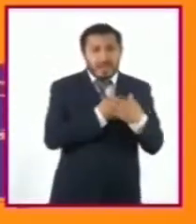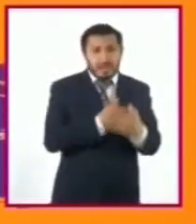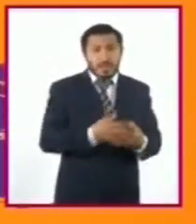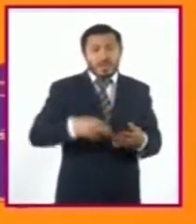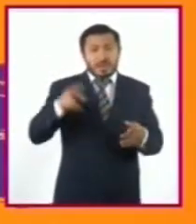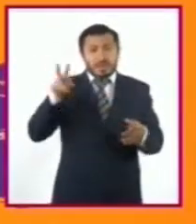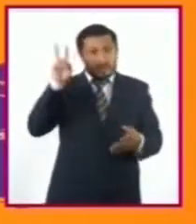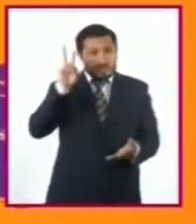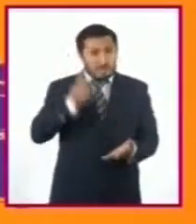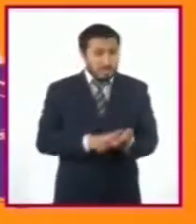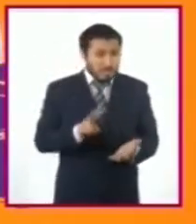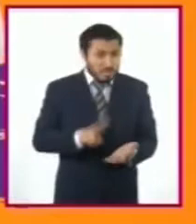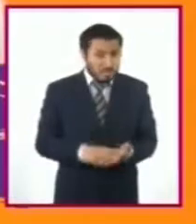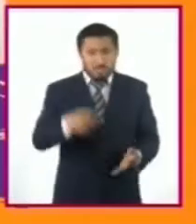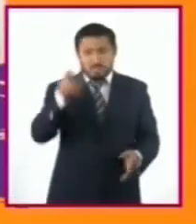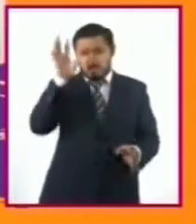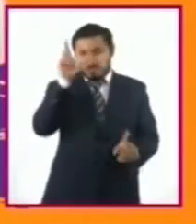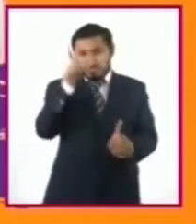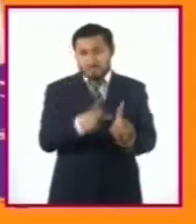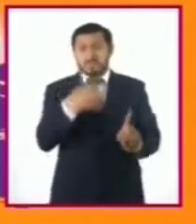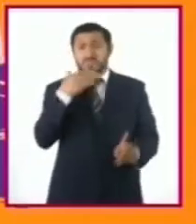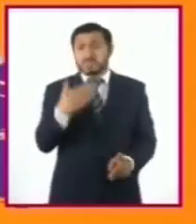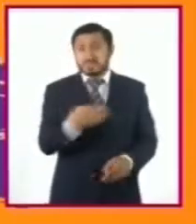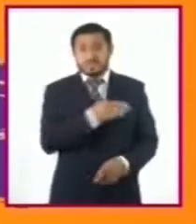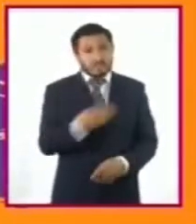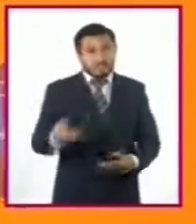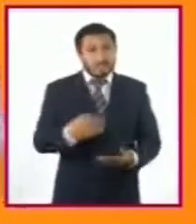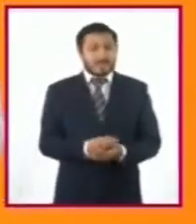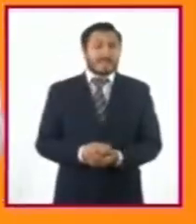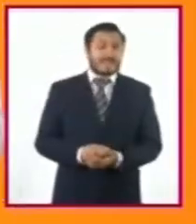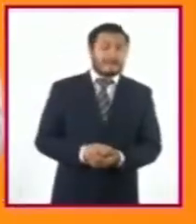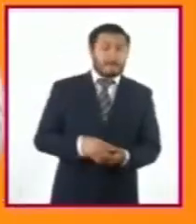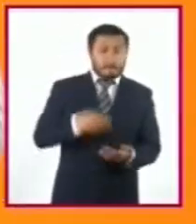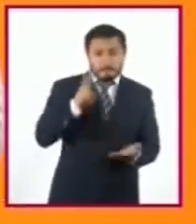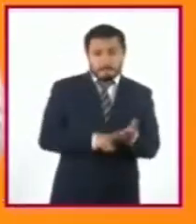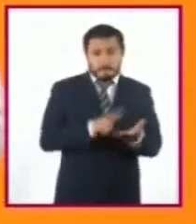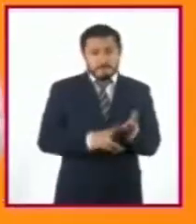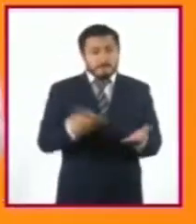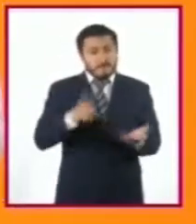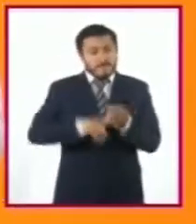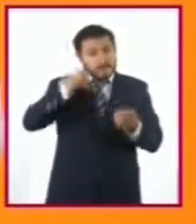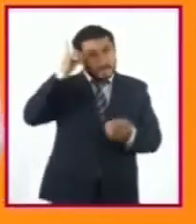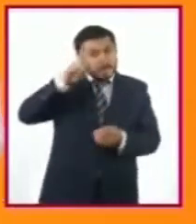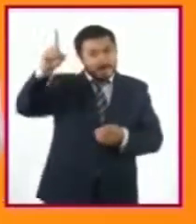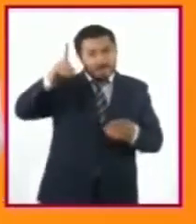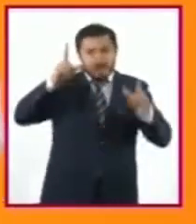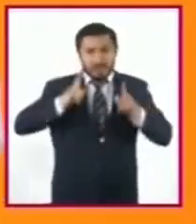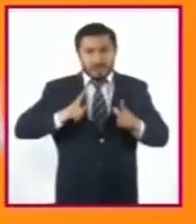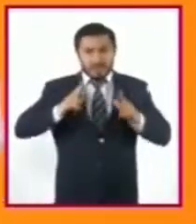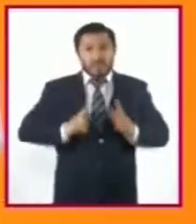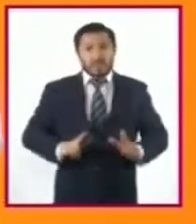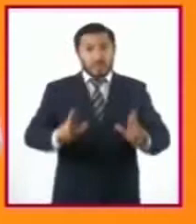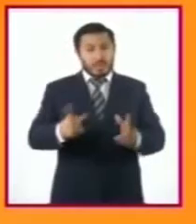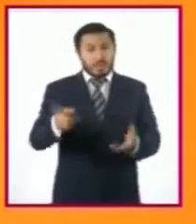virtud. Estos valores eran los que regían a los dioses y a los héroes de la